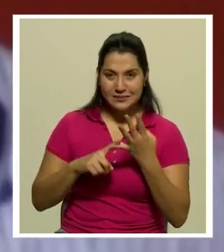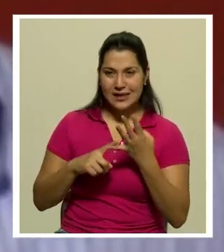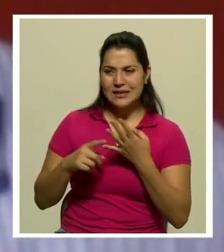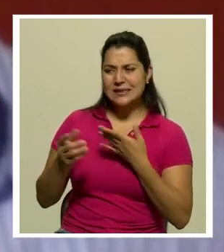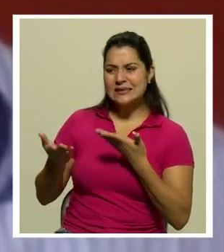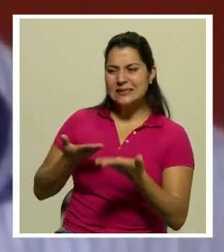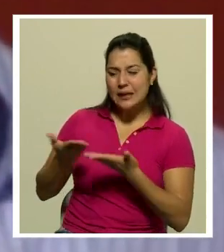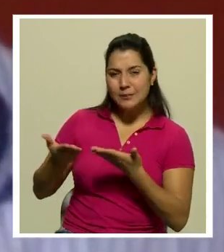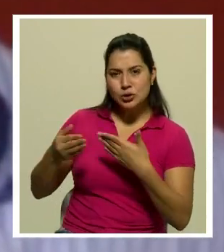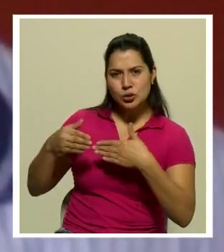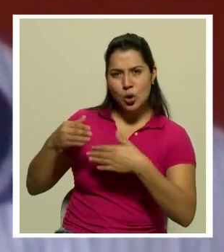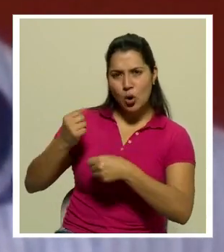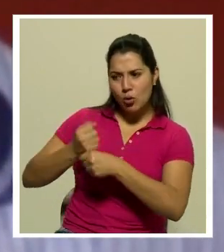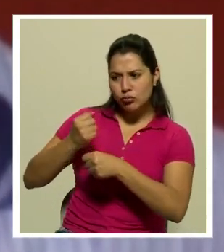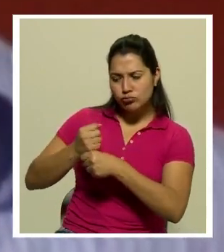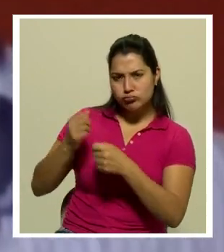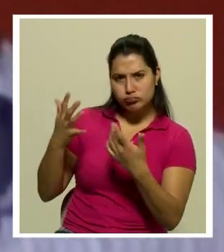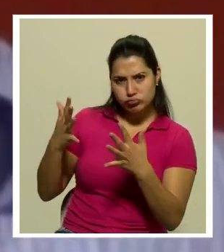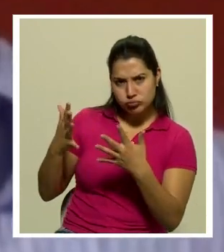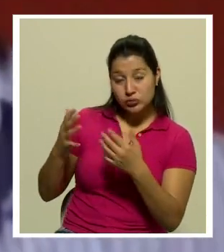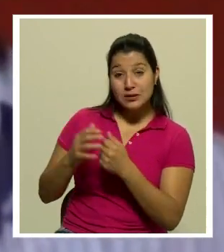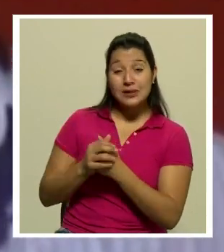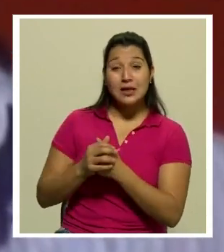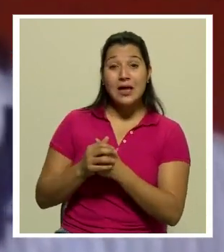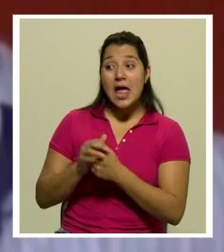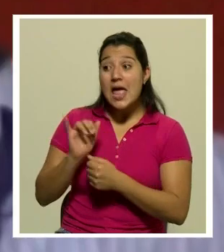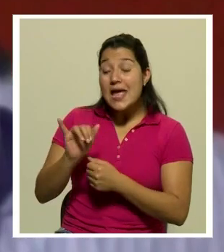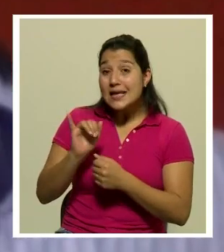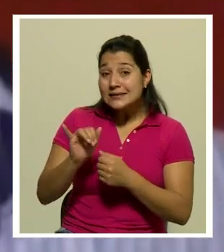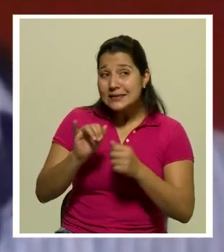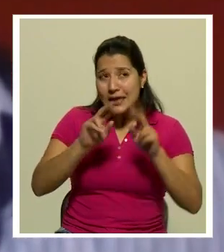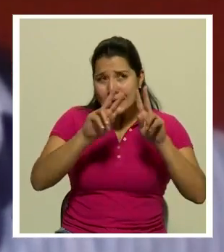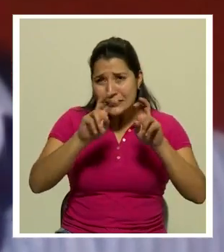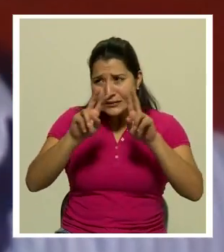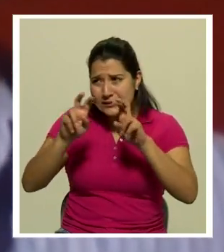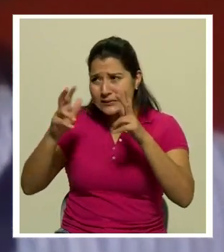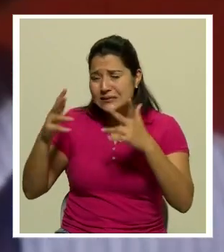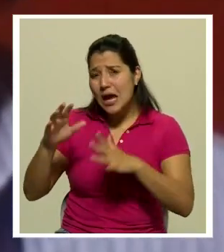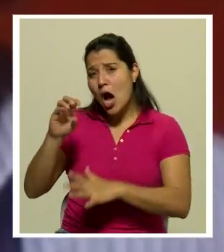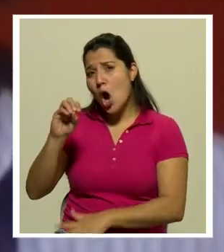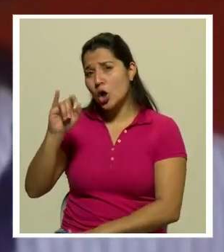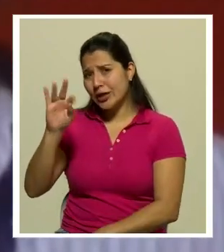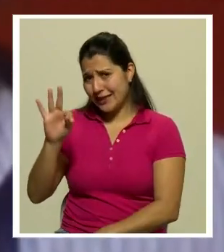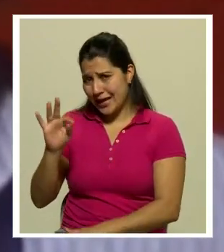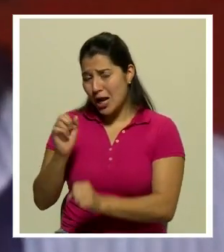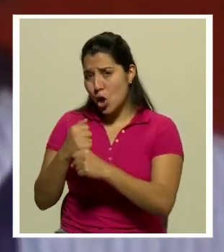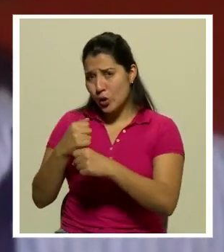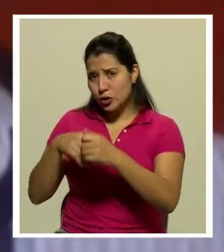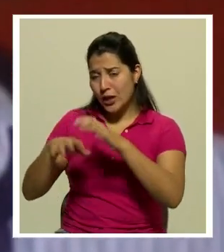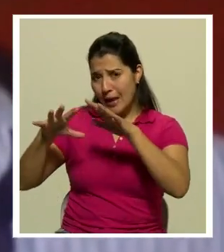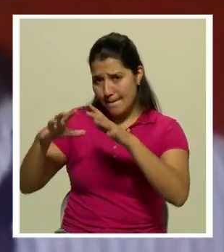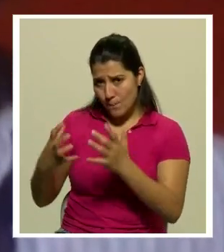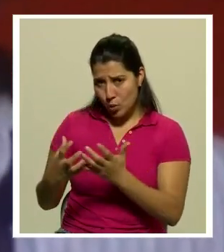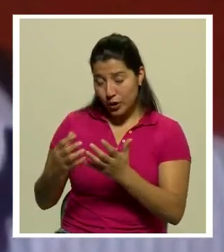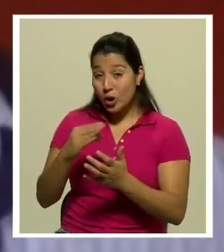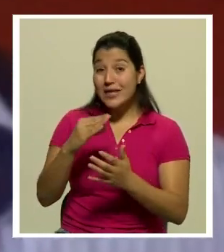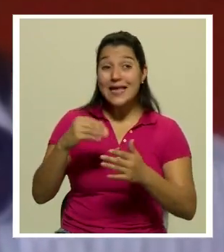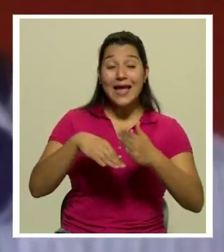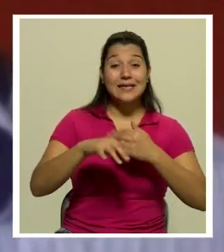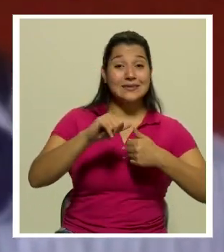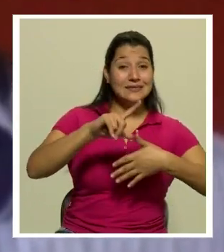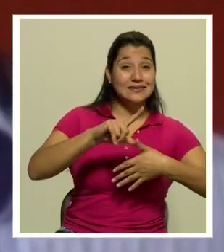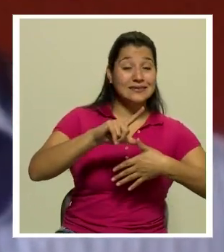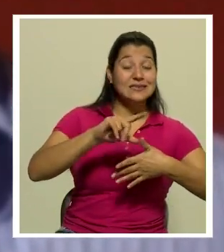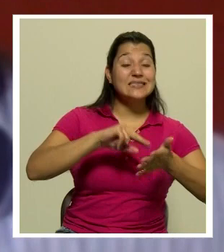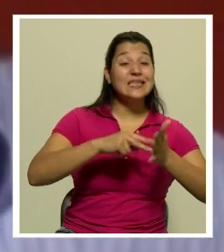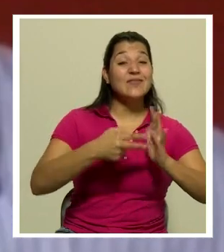estudio no lo ha hecho la OIT en todo el mundo y en la América Latina representa un